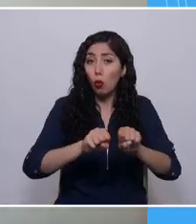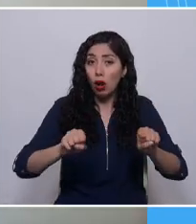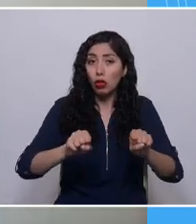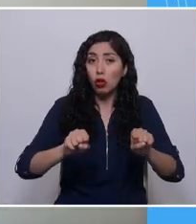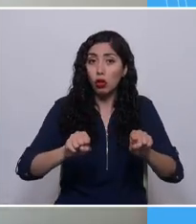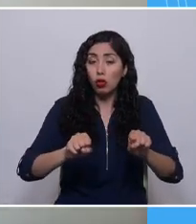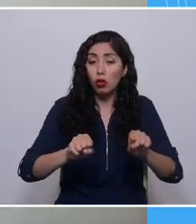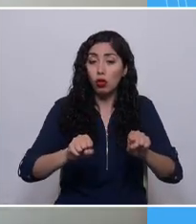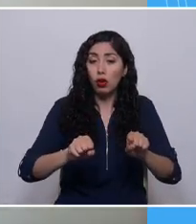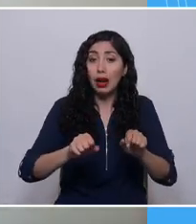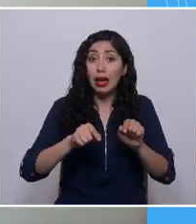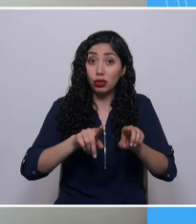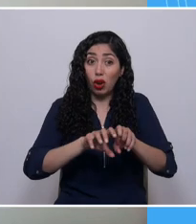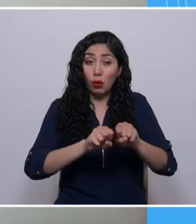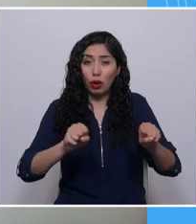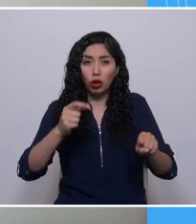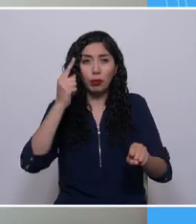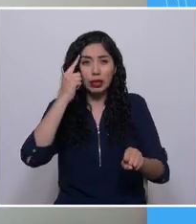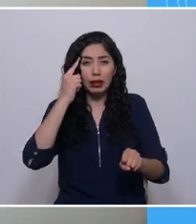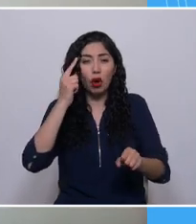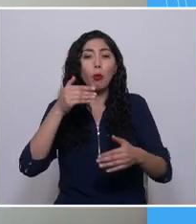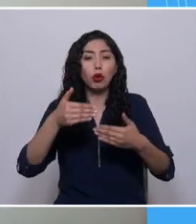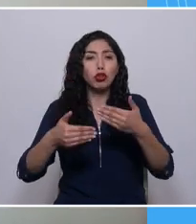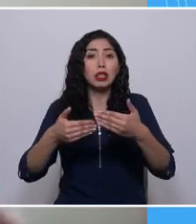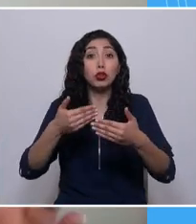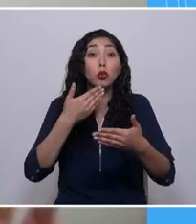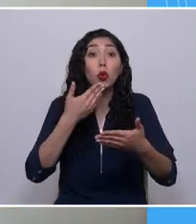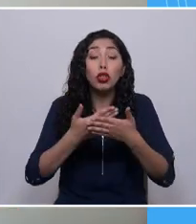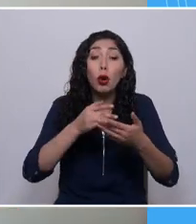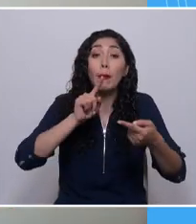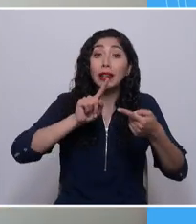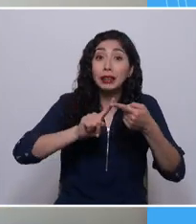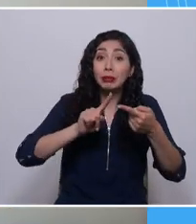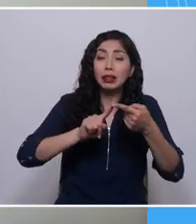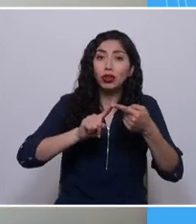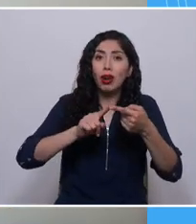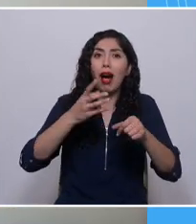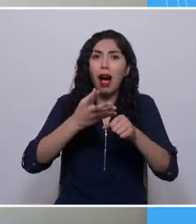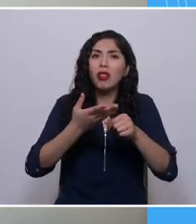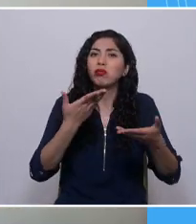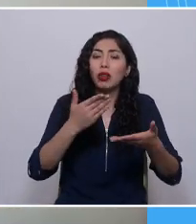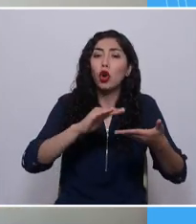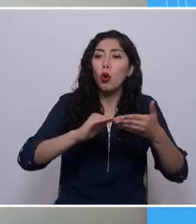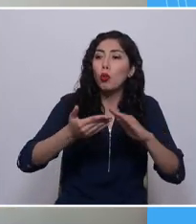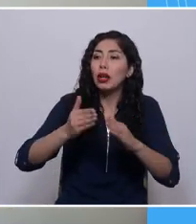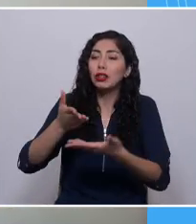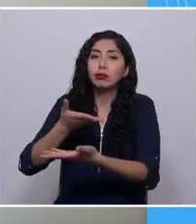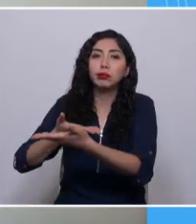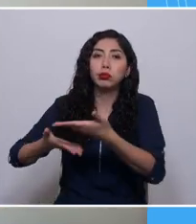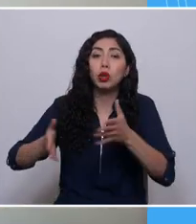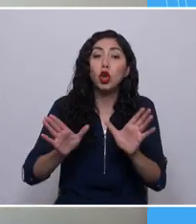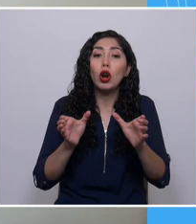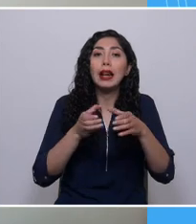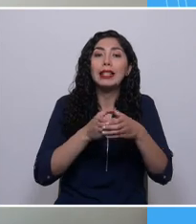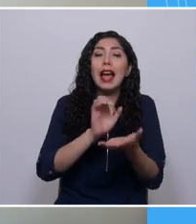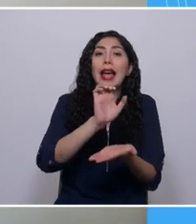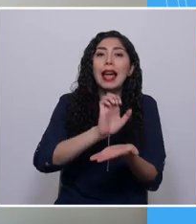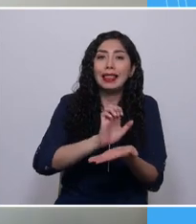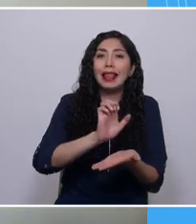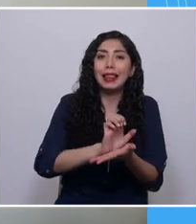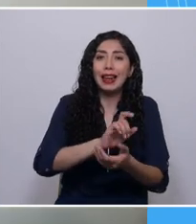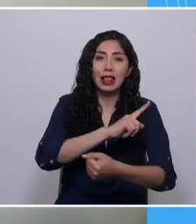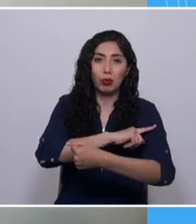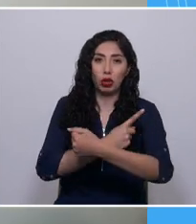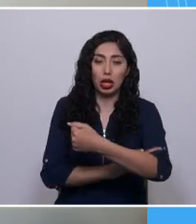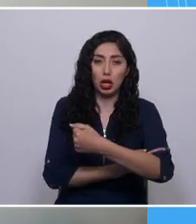están pensados para procesos en que la participación se da entre comunidades y órganos estatales del poder constituido o con